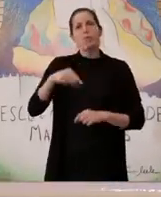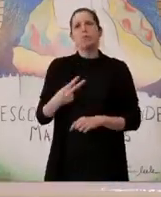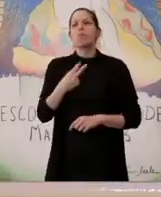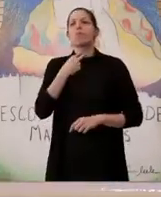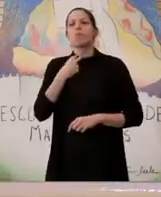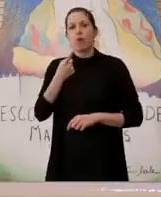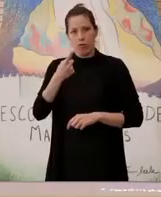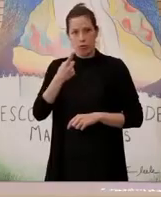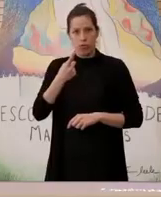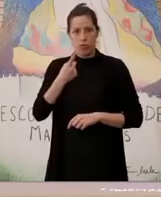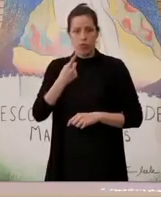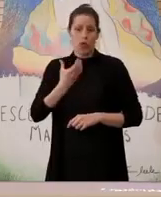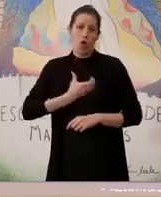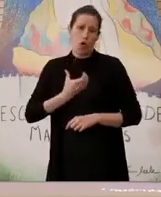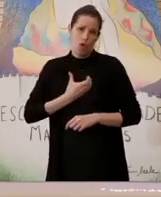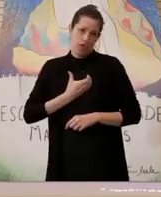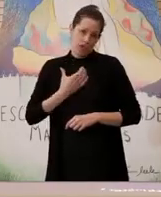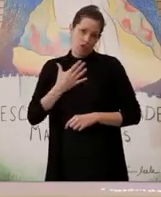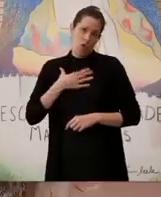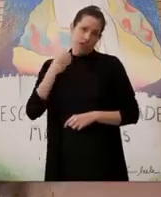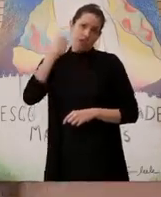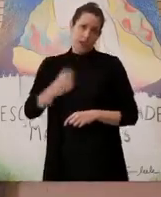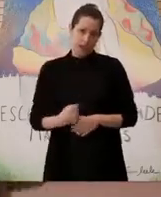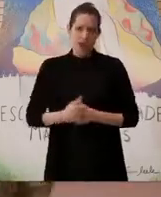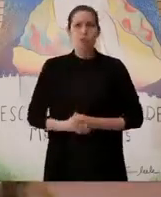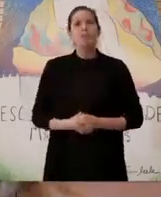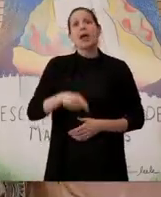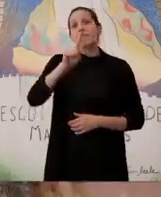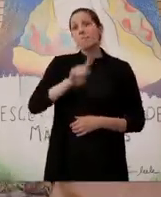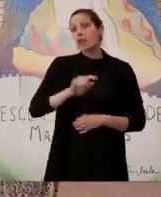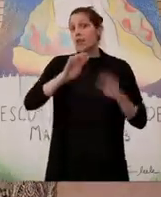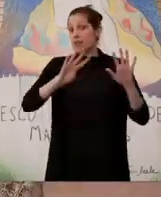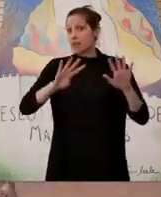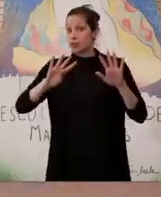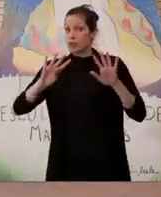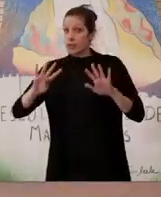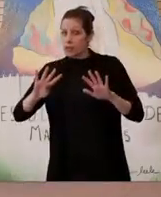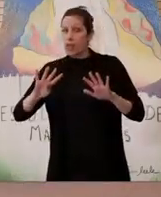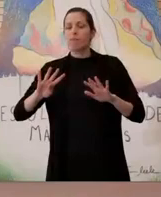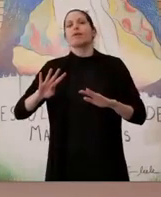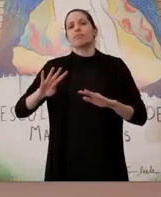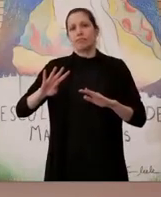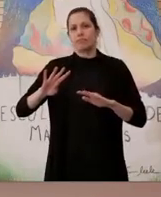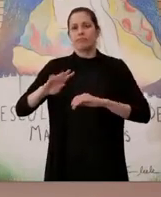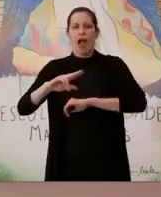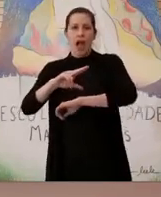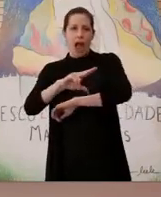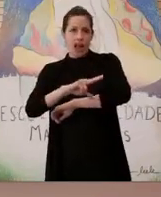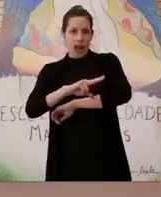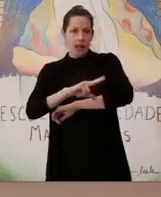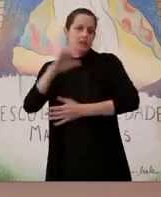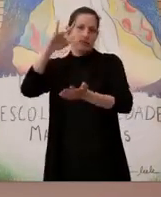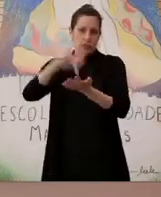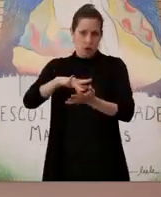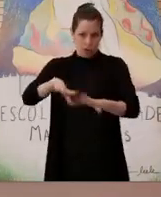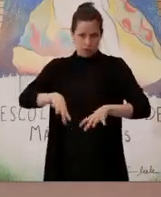de Santiago de Compostela no 99 alcalde y Cabe destacar que entre o71 e o 76